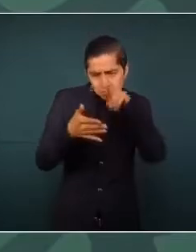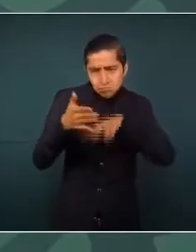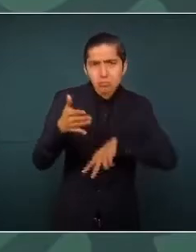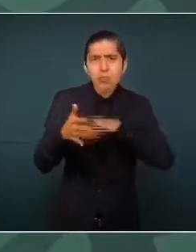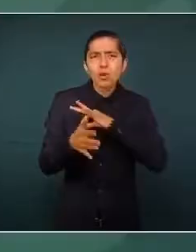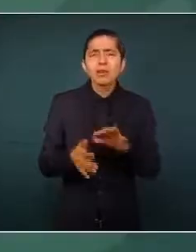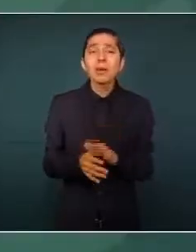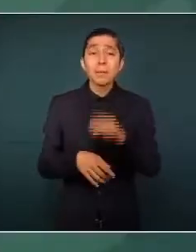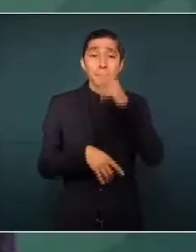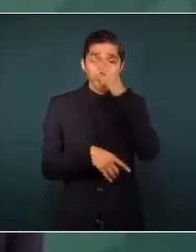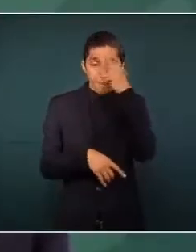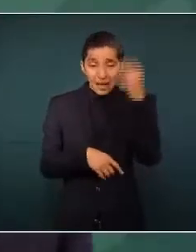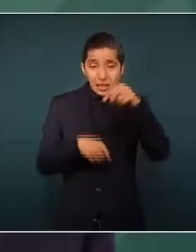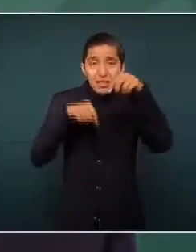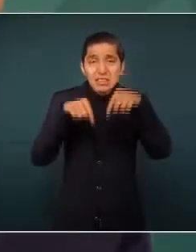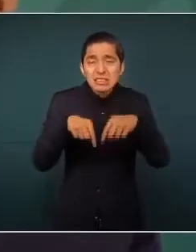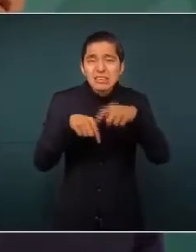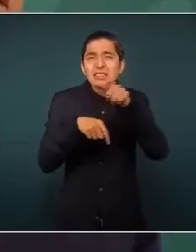de que México es un país